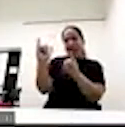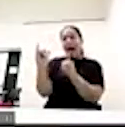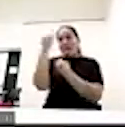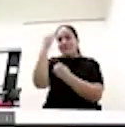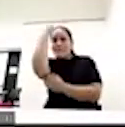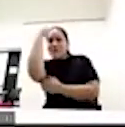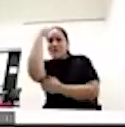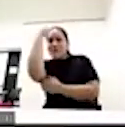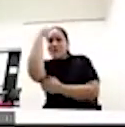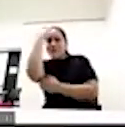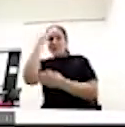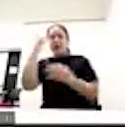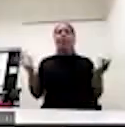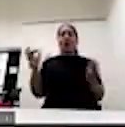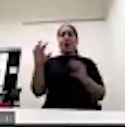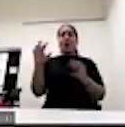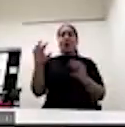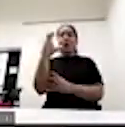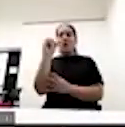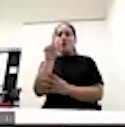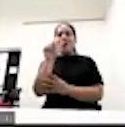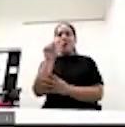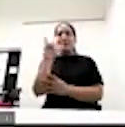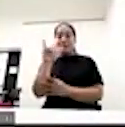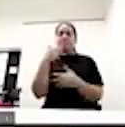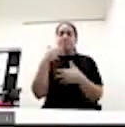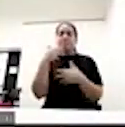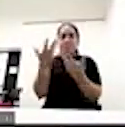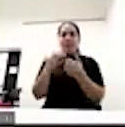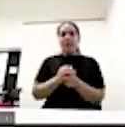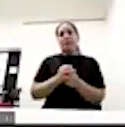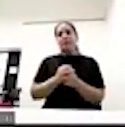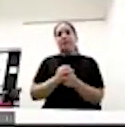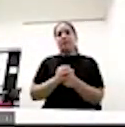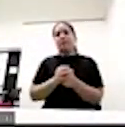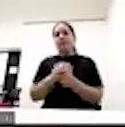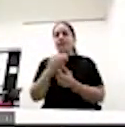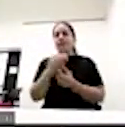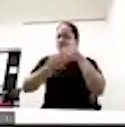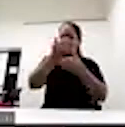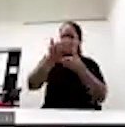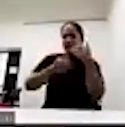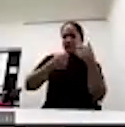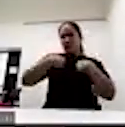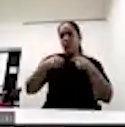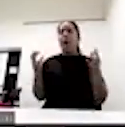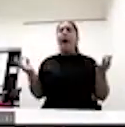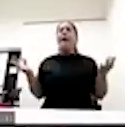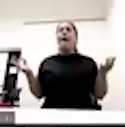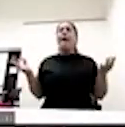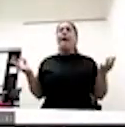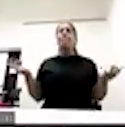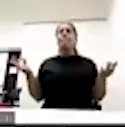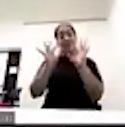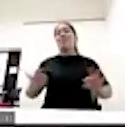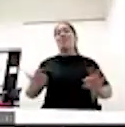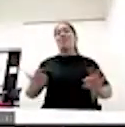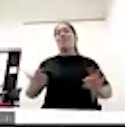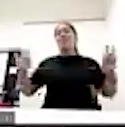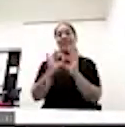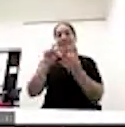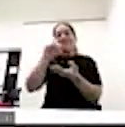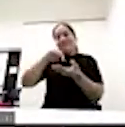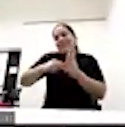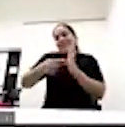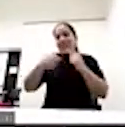Kundalini. Entonces, los procesos de meditación son muy importantes dentro de mi quehacer